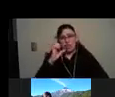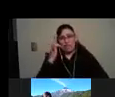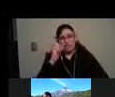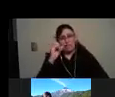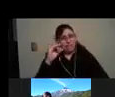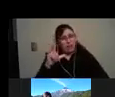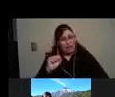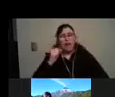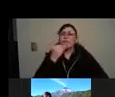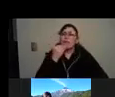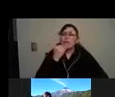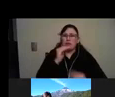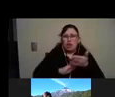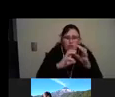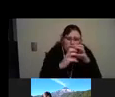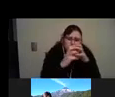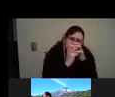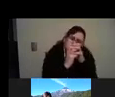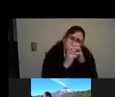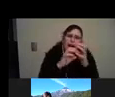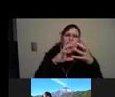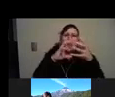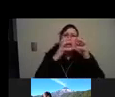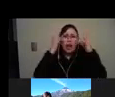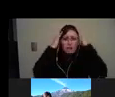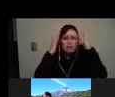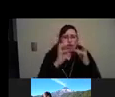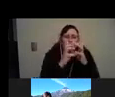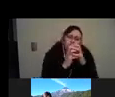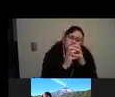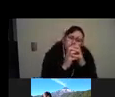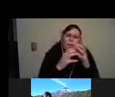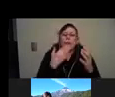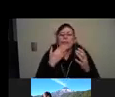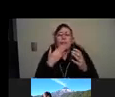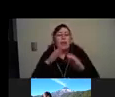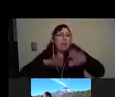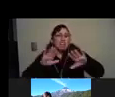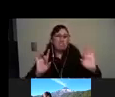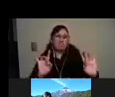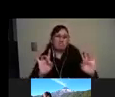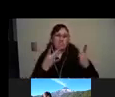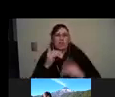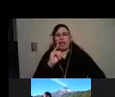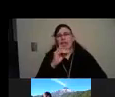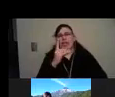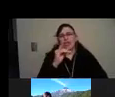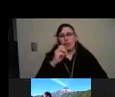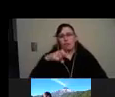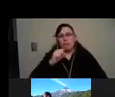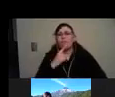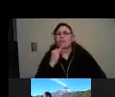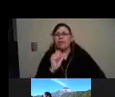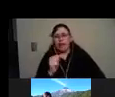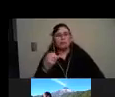incluso puede ser algún origen idiopático, que es lo más común, ya porque no se conoce por qué se produce, ya, o puede ser por procesos